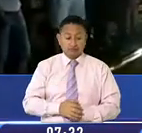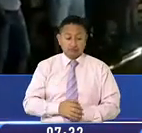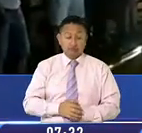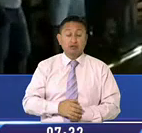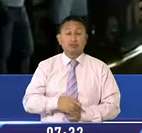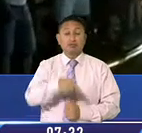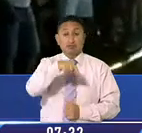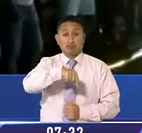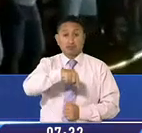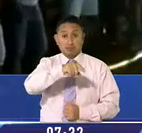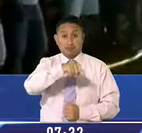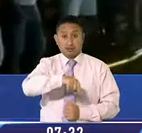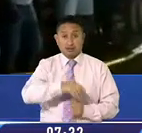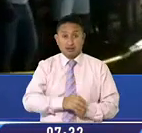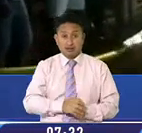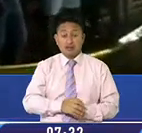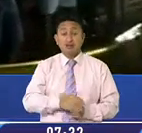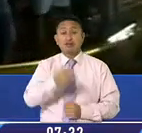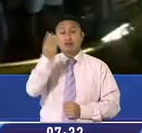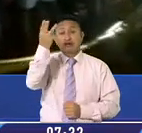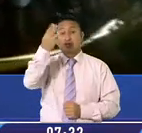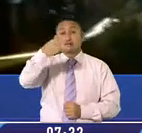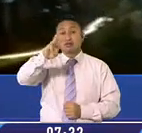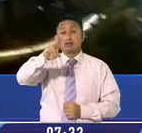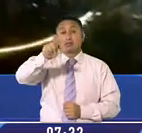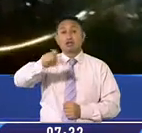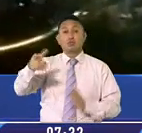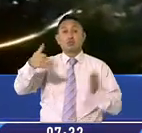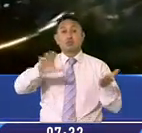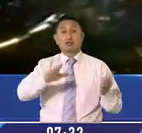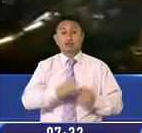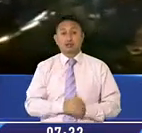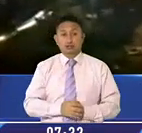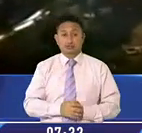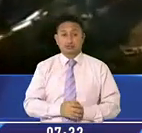número 16 en la provincia de Los Ríos. La número